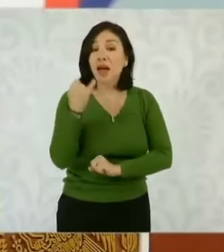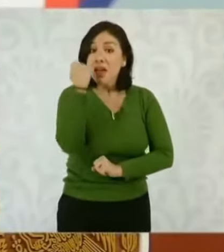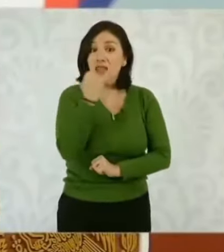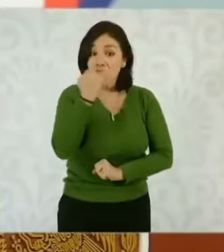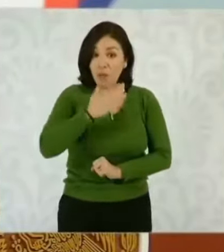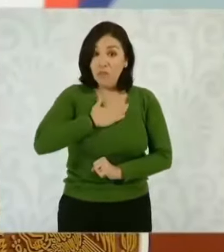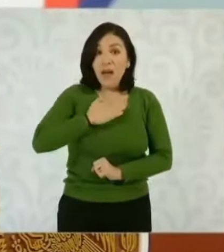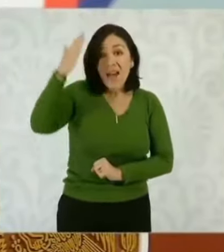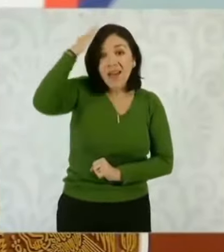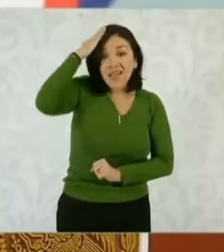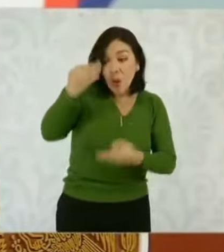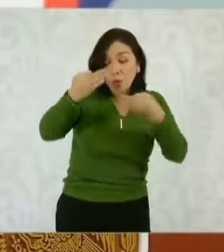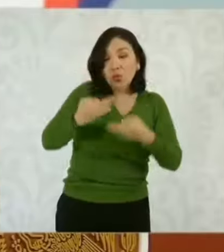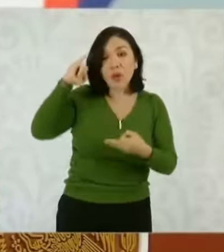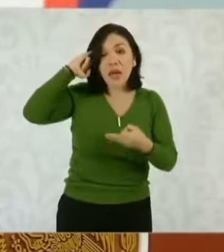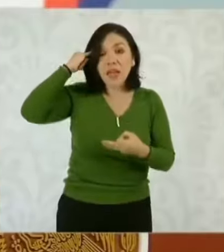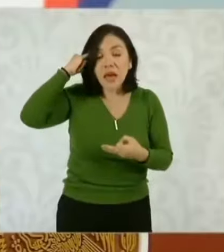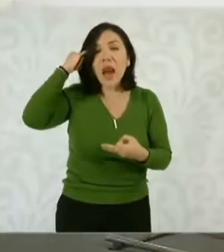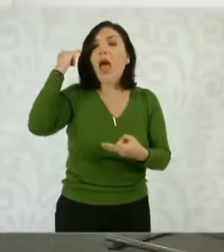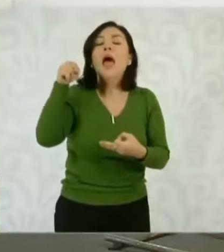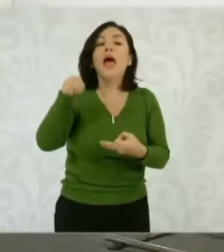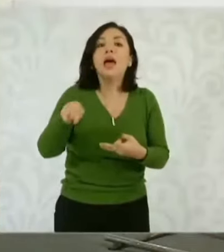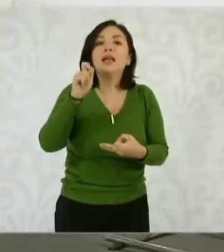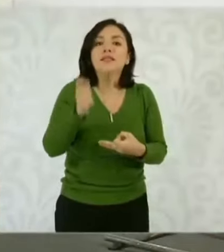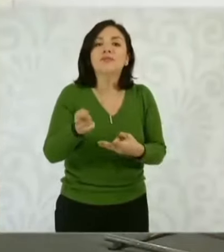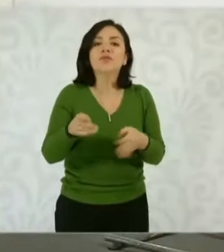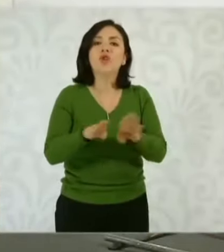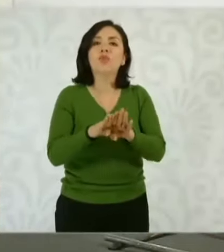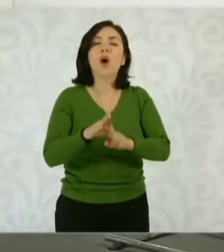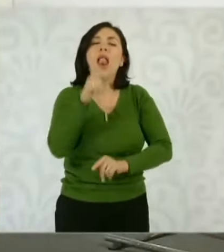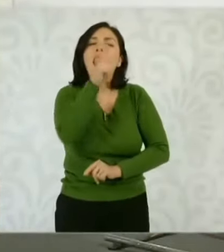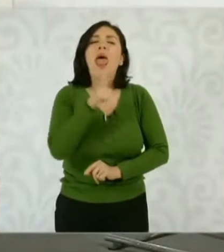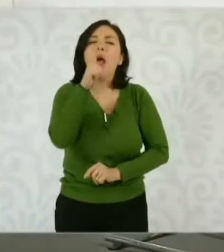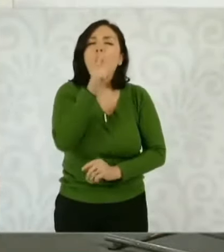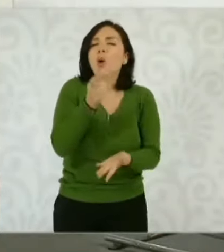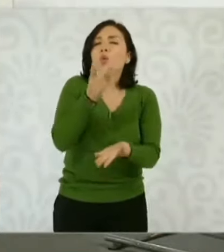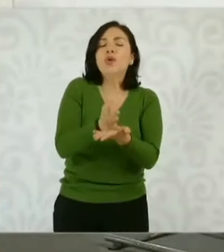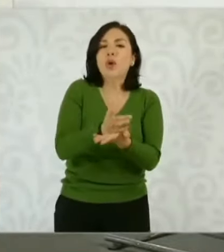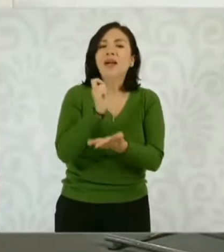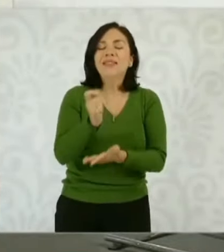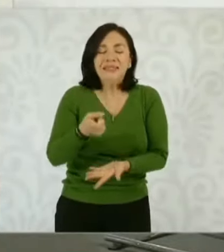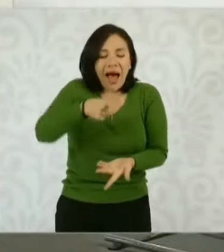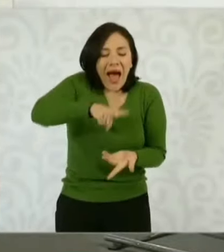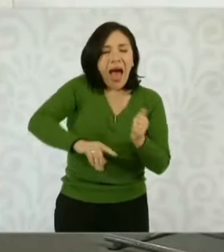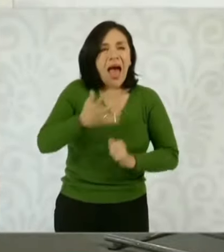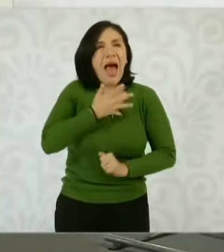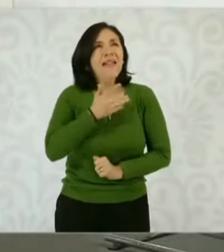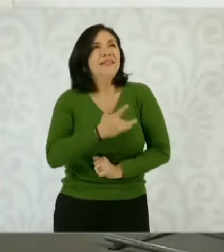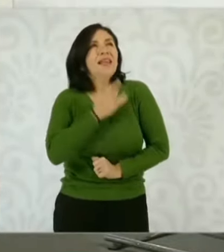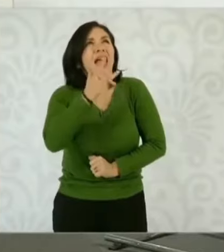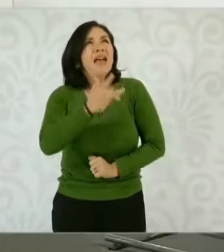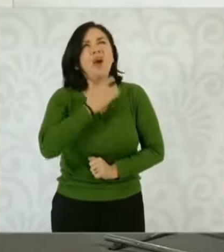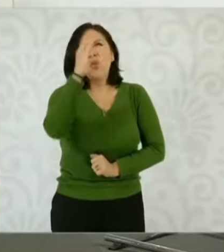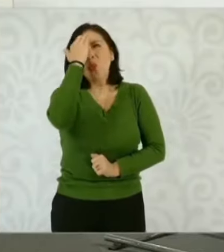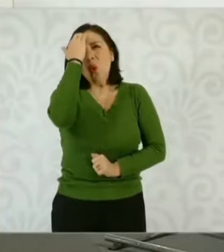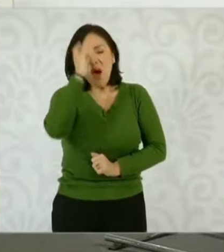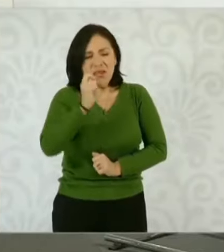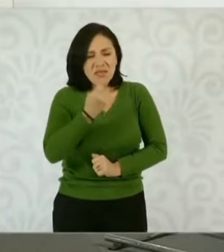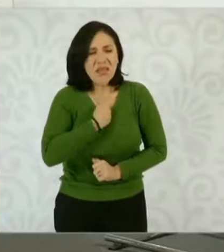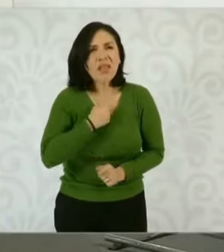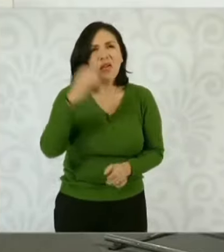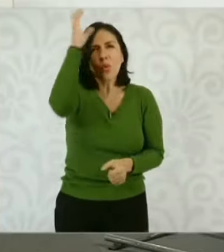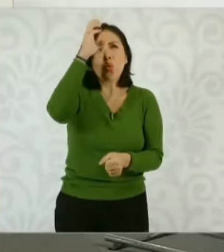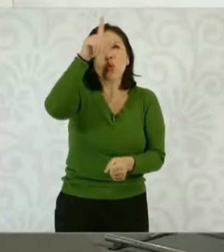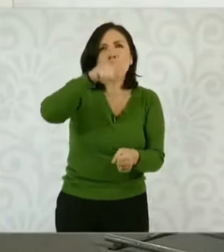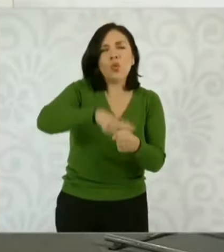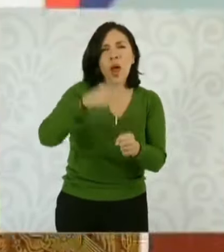materna indígena no solamente es la lengua, sino que es el sentir, los saberes, la identidad cultural,